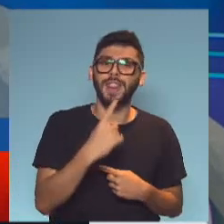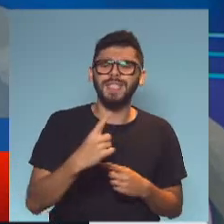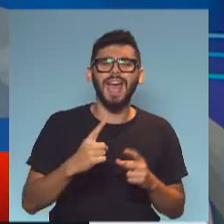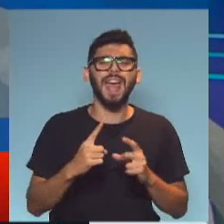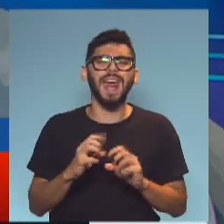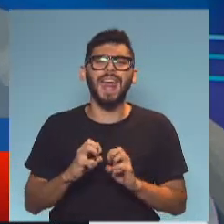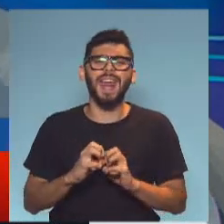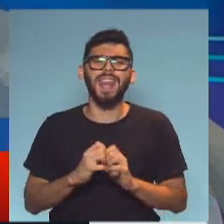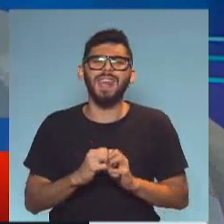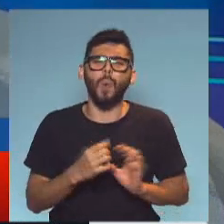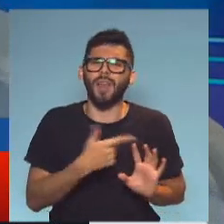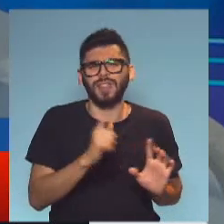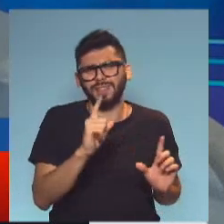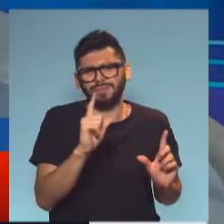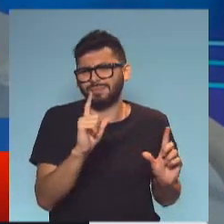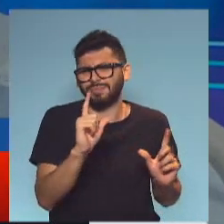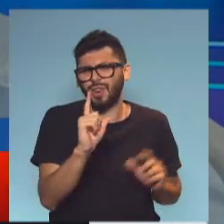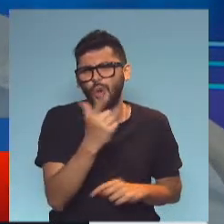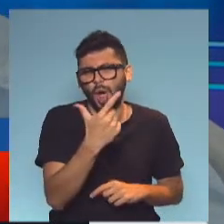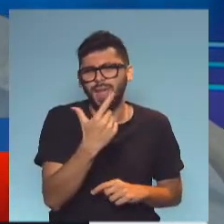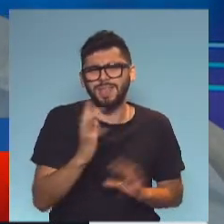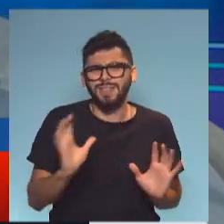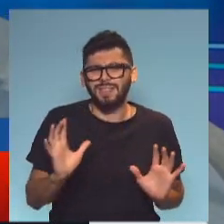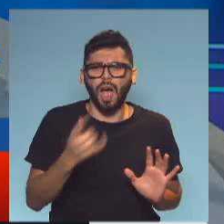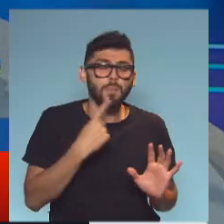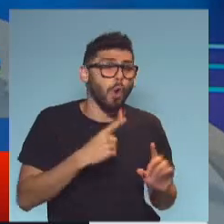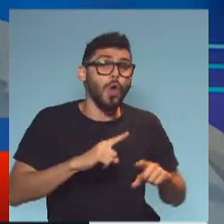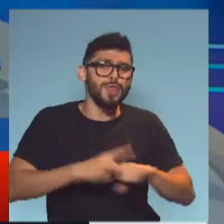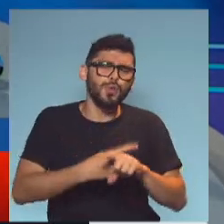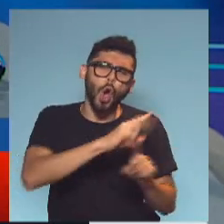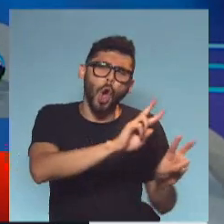eso y discutir las otras? Por ejemplo, pues la podemos sacar, así dejamos de discutir cosas que no se pueden hacer. Por lo menos por un par de días.